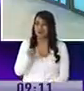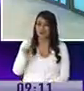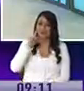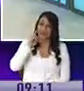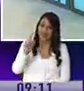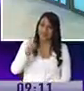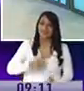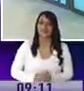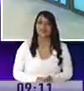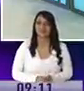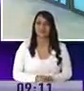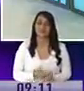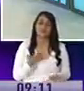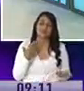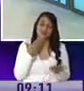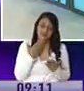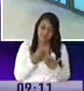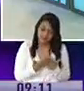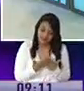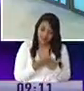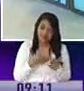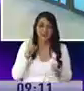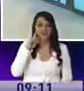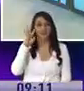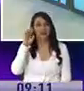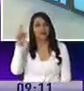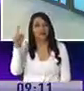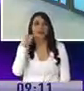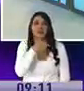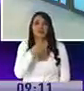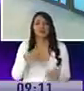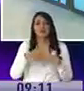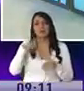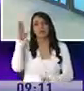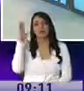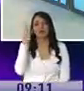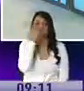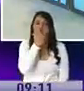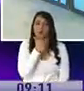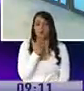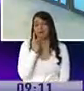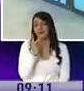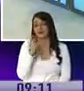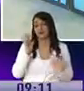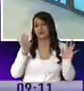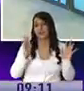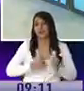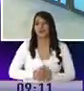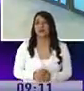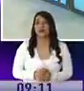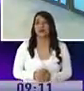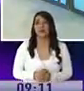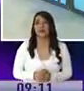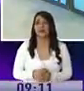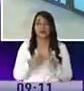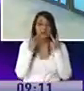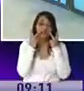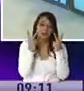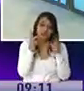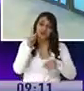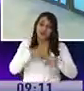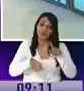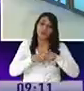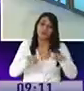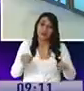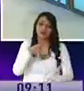gracias Me imagino me imagino Alo que estás más o menos igual también no te veo viendo no te veo porque no te puedo ver pero me imagino que